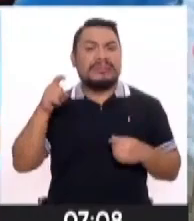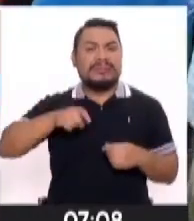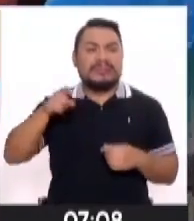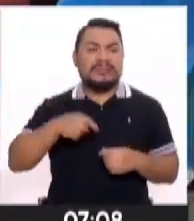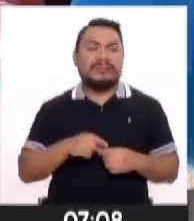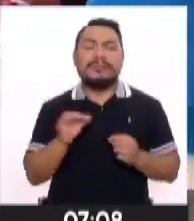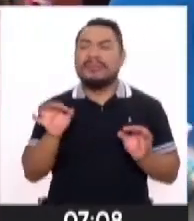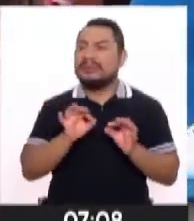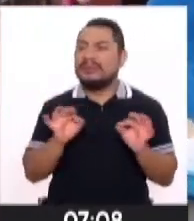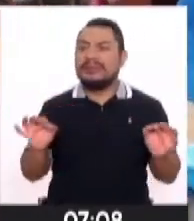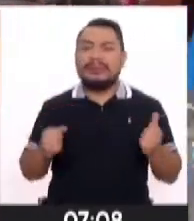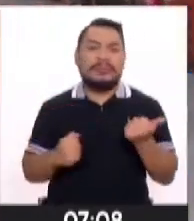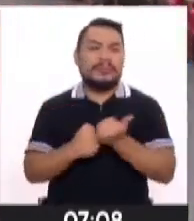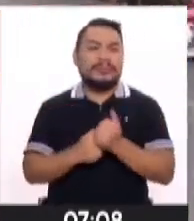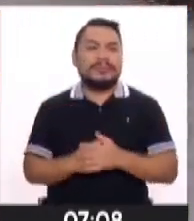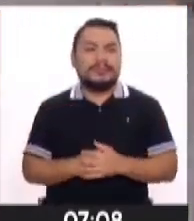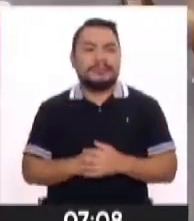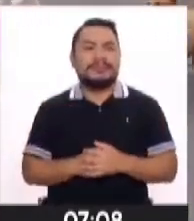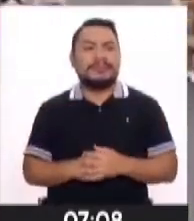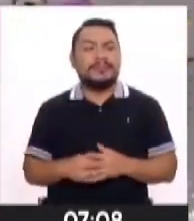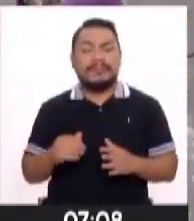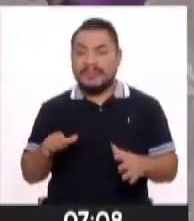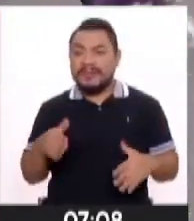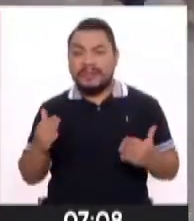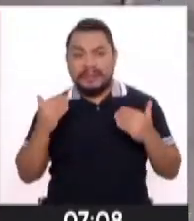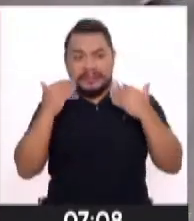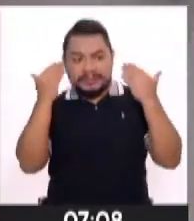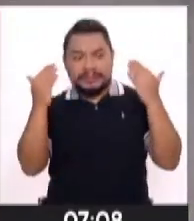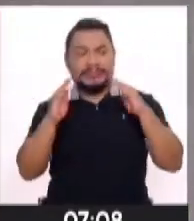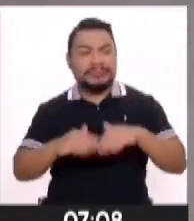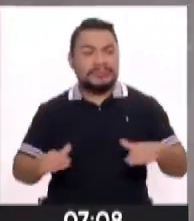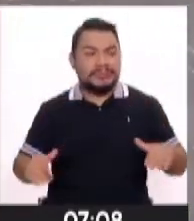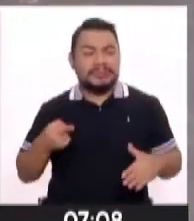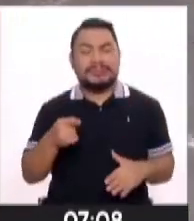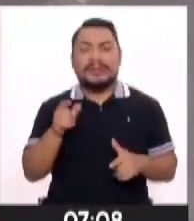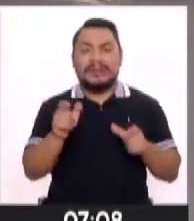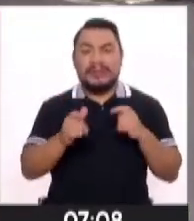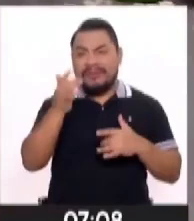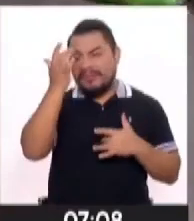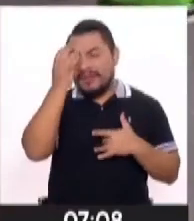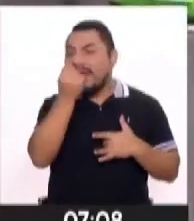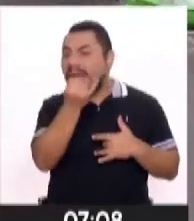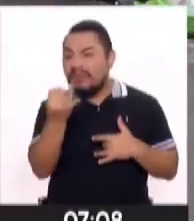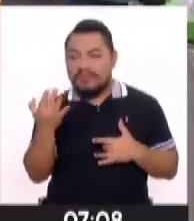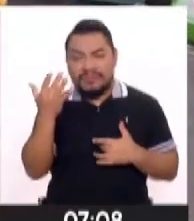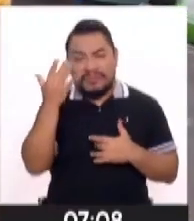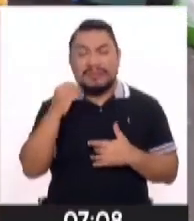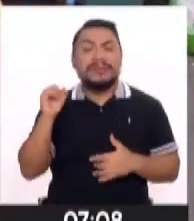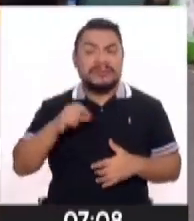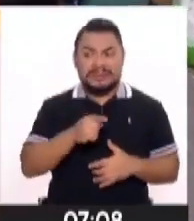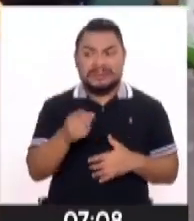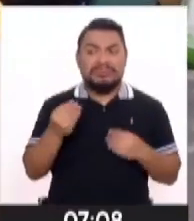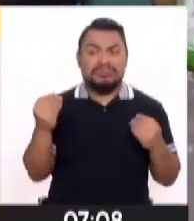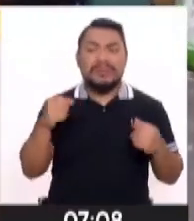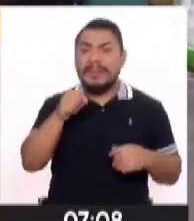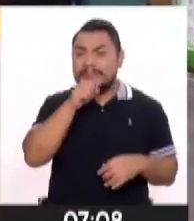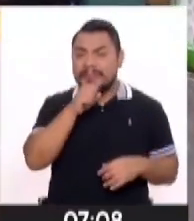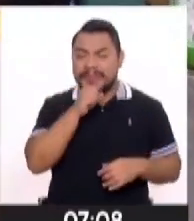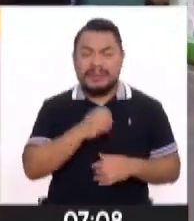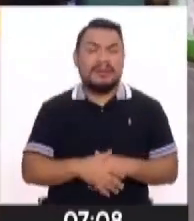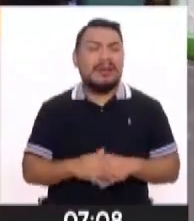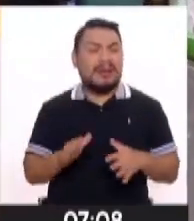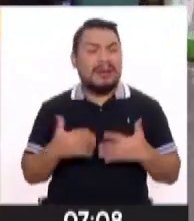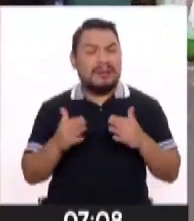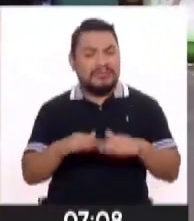nos apoya. Hay adultos, niños, incluso personas que están delicadas de salud también, sí, ancianos. Hay ancianos, el chico que